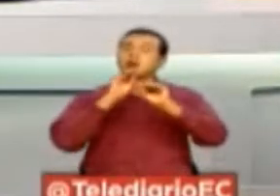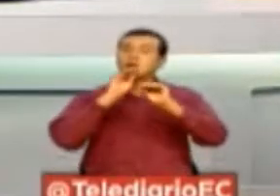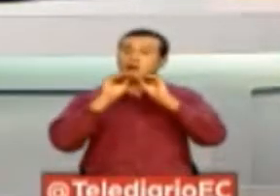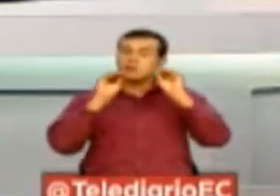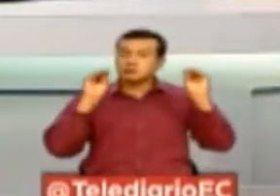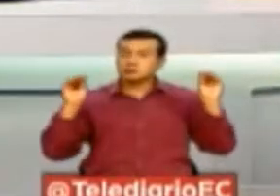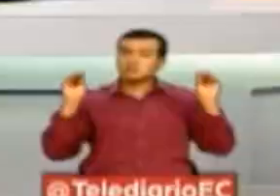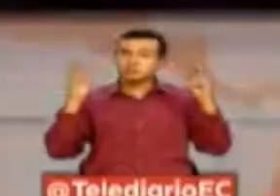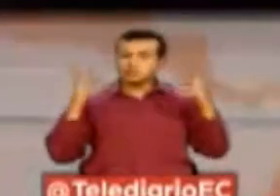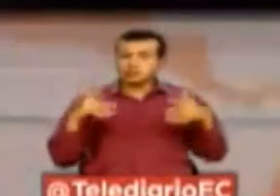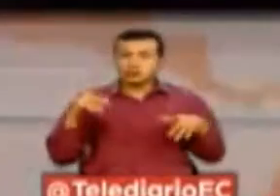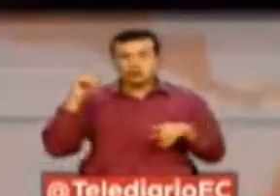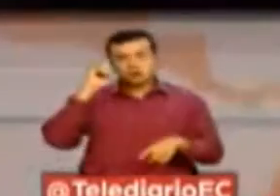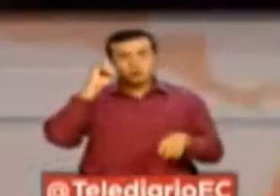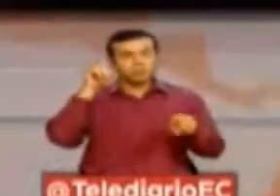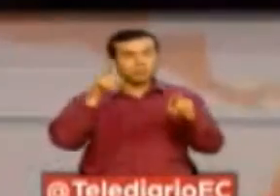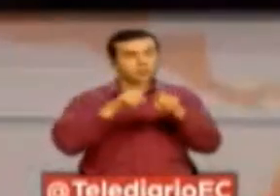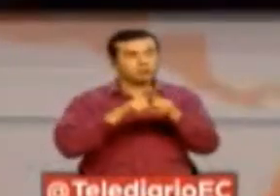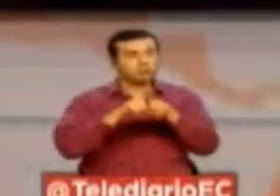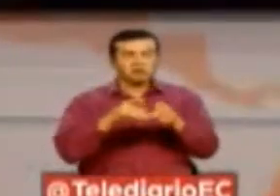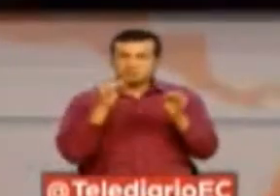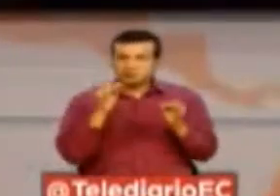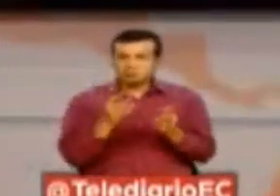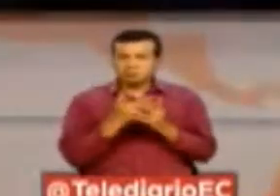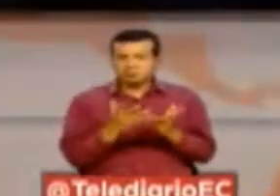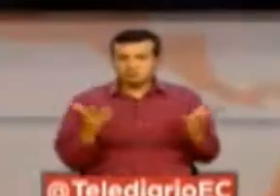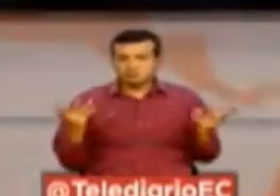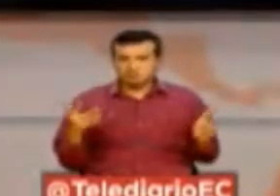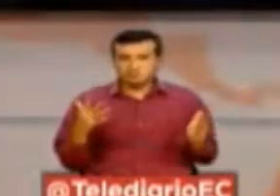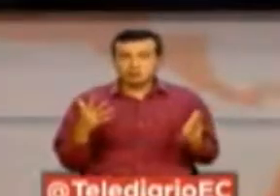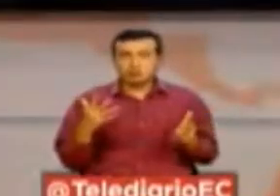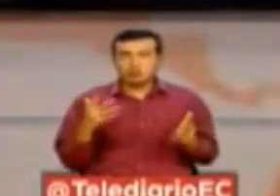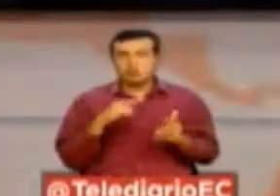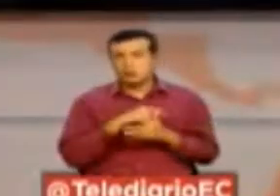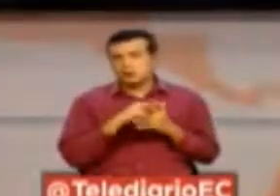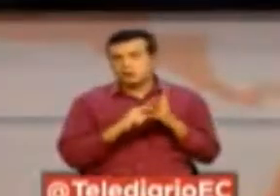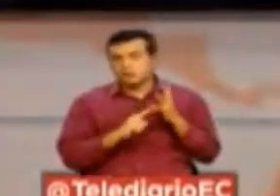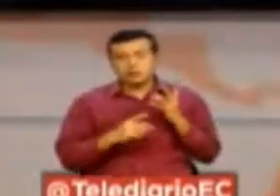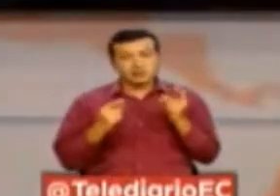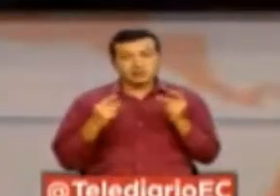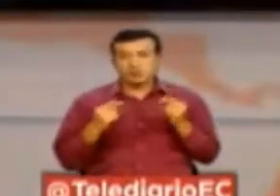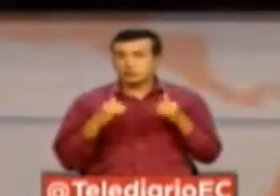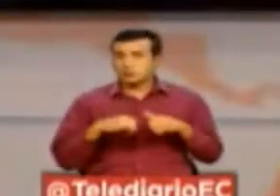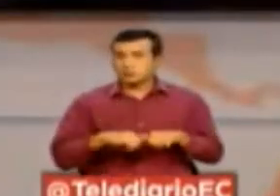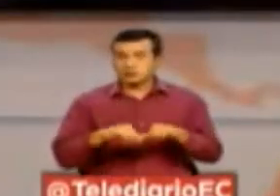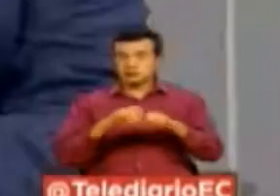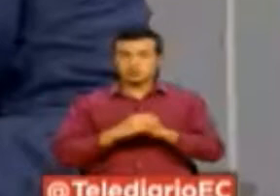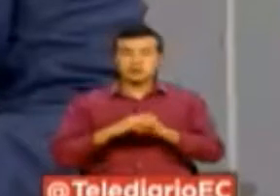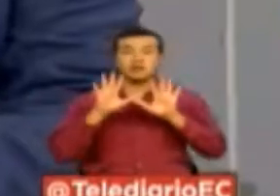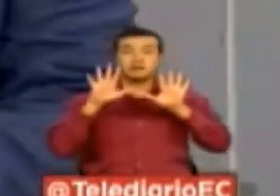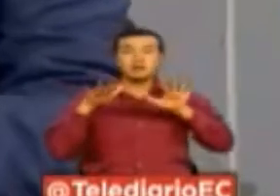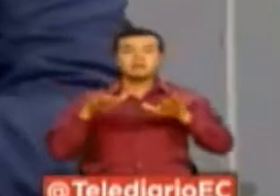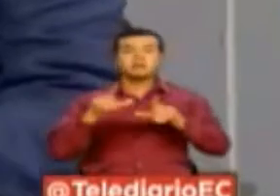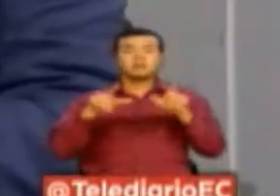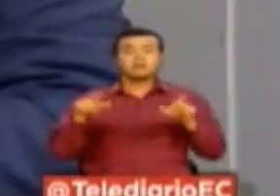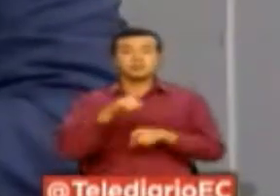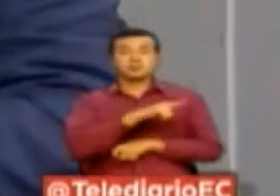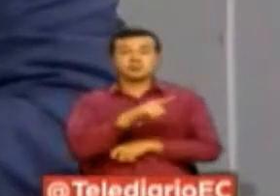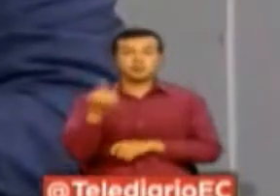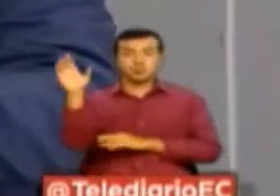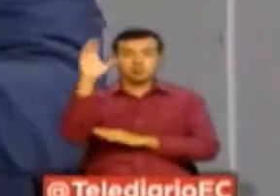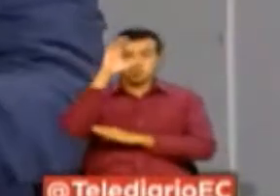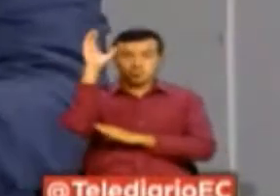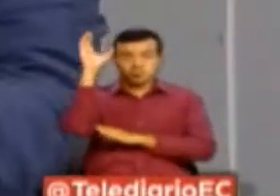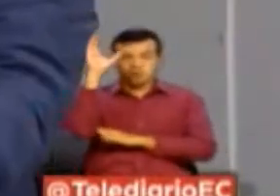que se han se han llegado estos acuerdos muy firmes y que nos vamos a materializar a la brevedad posible' ahora 10.000 efectivos del lado